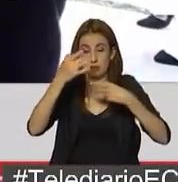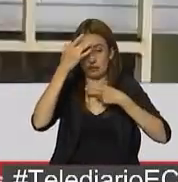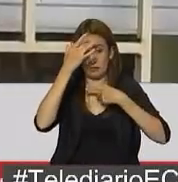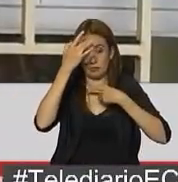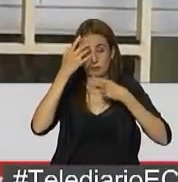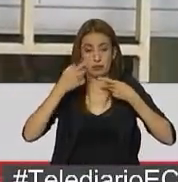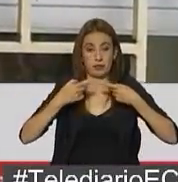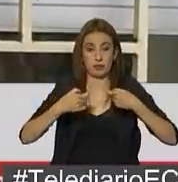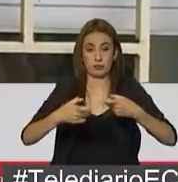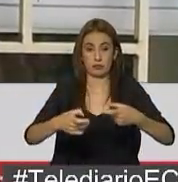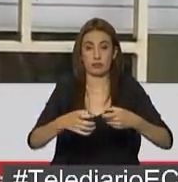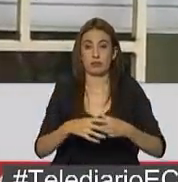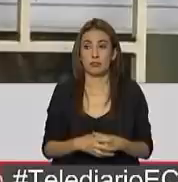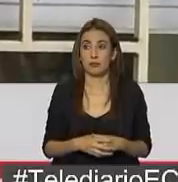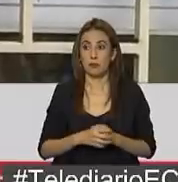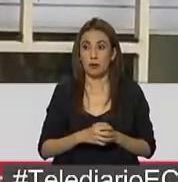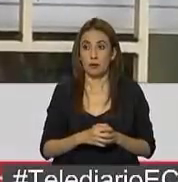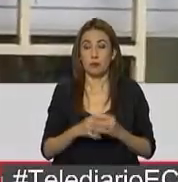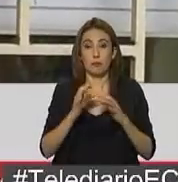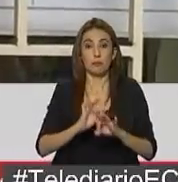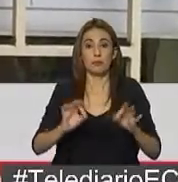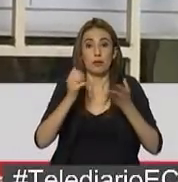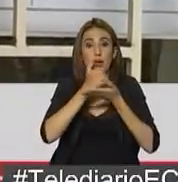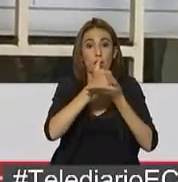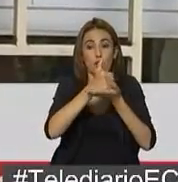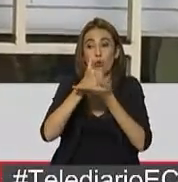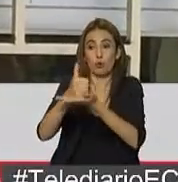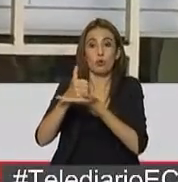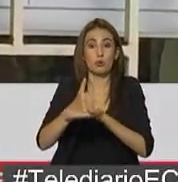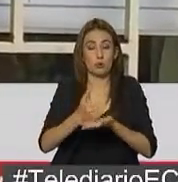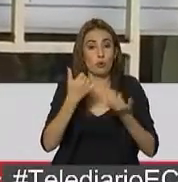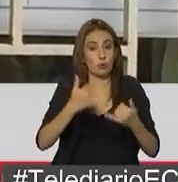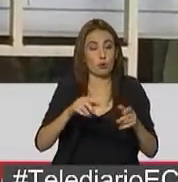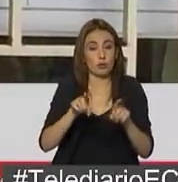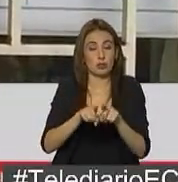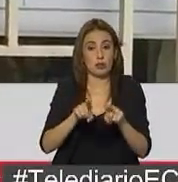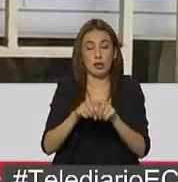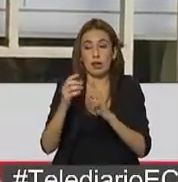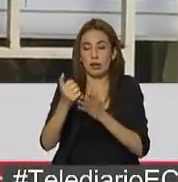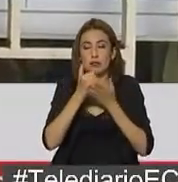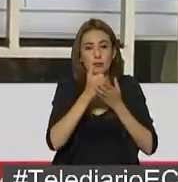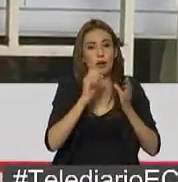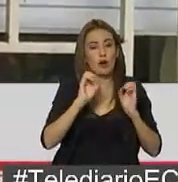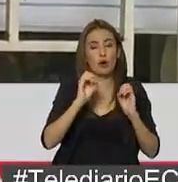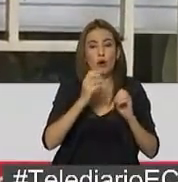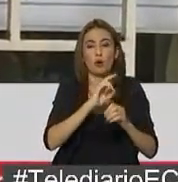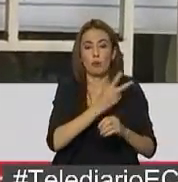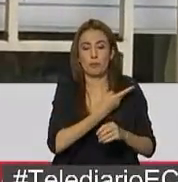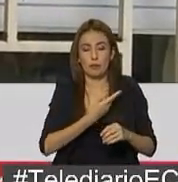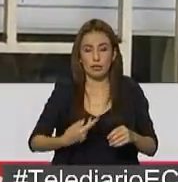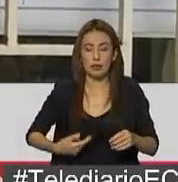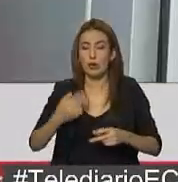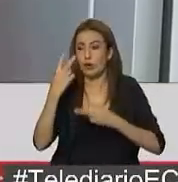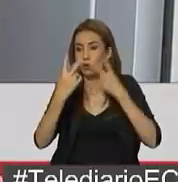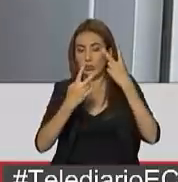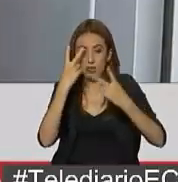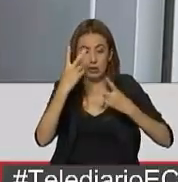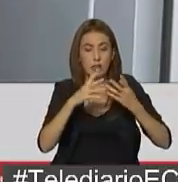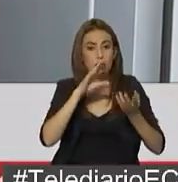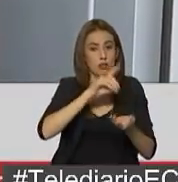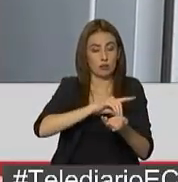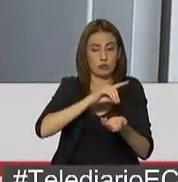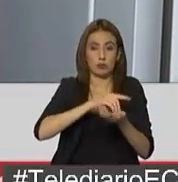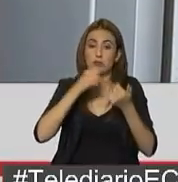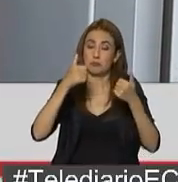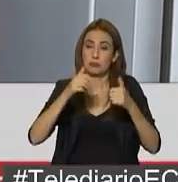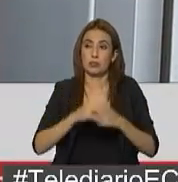catastróficas. La ayuda del doctor de aquí del Ministerio de Salud Pública siempre vienen así a hacerle chequeos prioritarios a los niños. Y ahí veo que hay